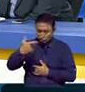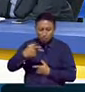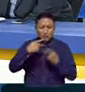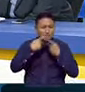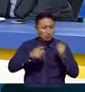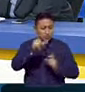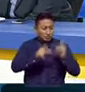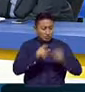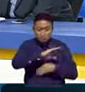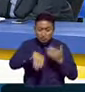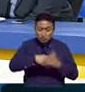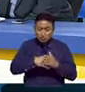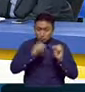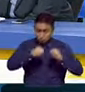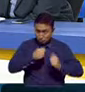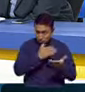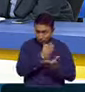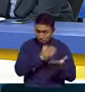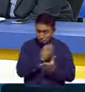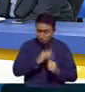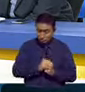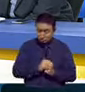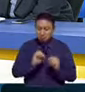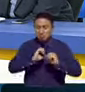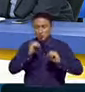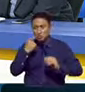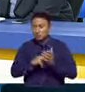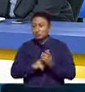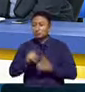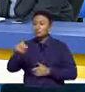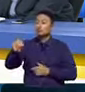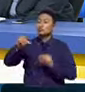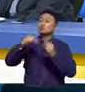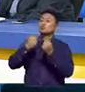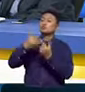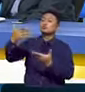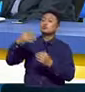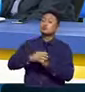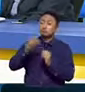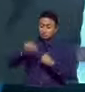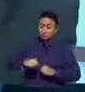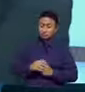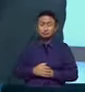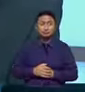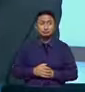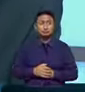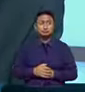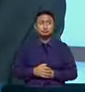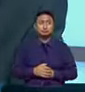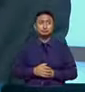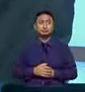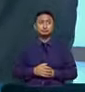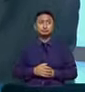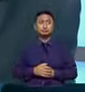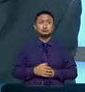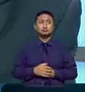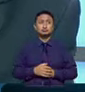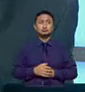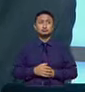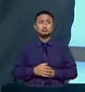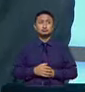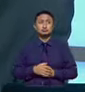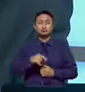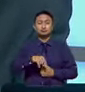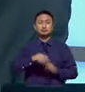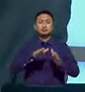público, el ciudadano, de acceso, por ejemplo, a las listas de ustedes y de los demás partidos, ¿no? El Comercio hizo un editorial que me parece que fue